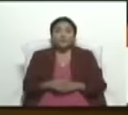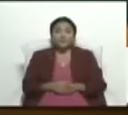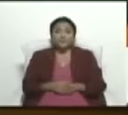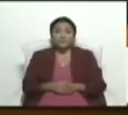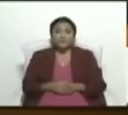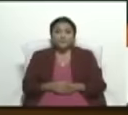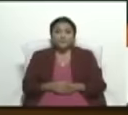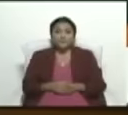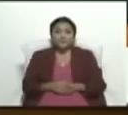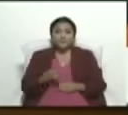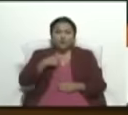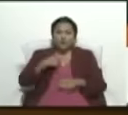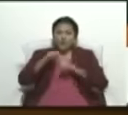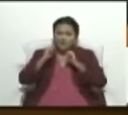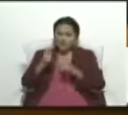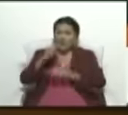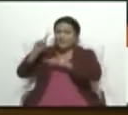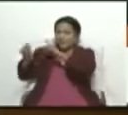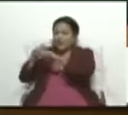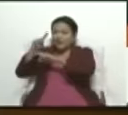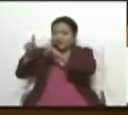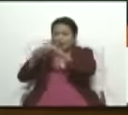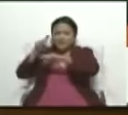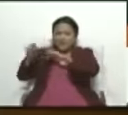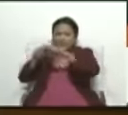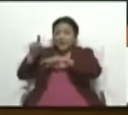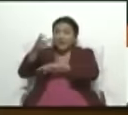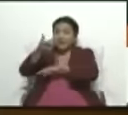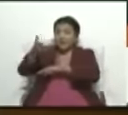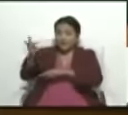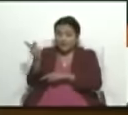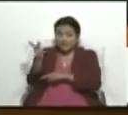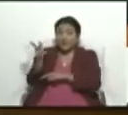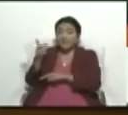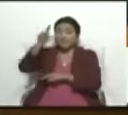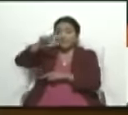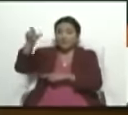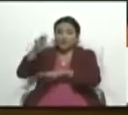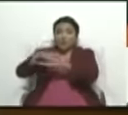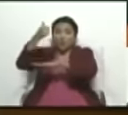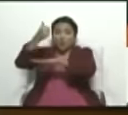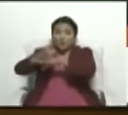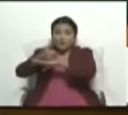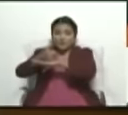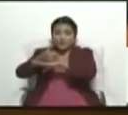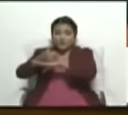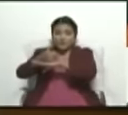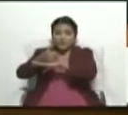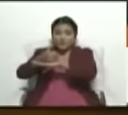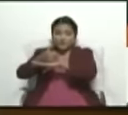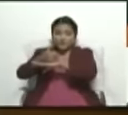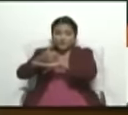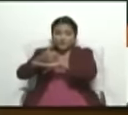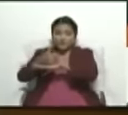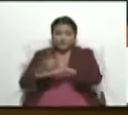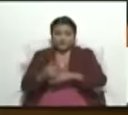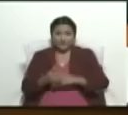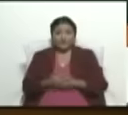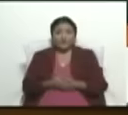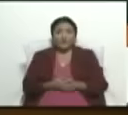repito, procedí a interrogar a los imputados Guillermo Améstica, Natalia Améstica y Marcos Prato